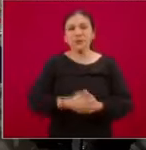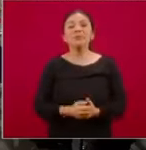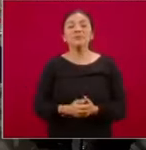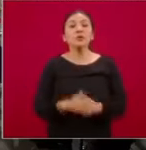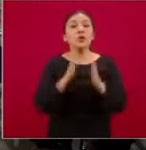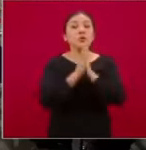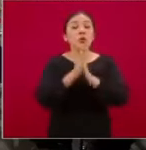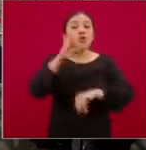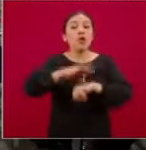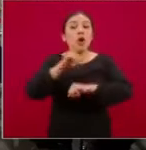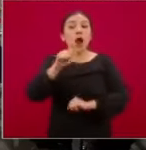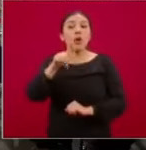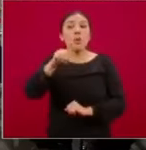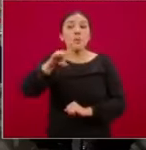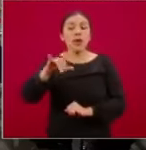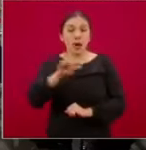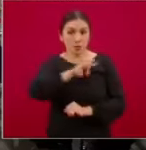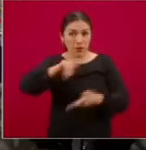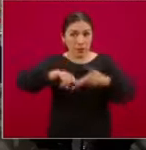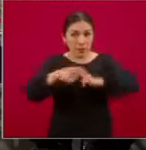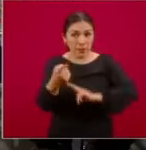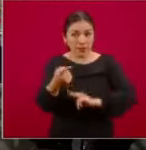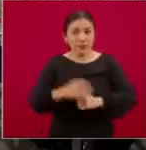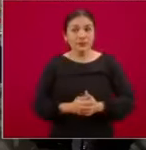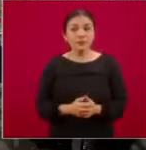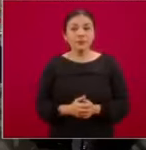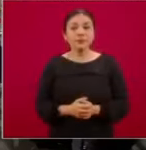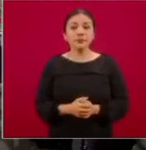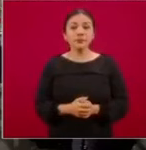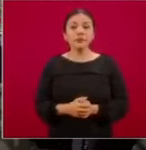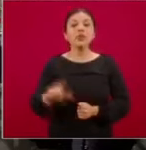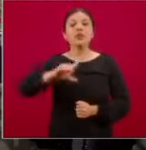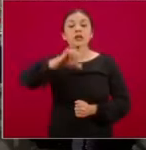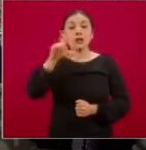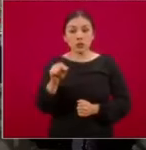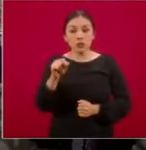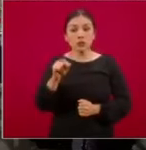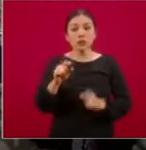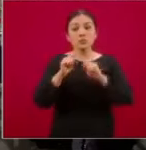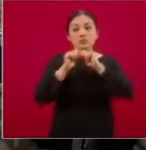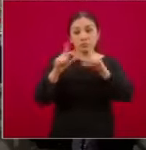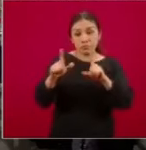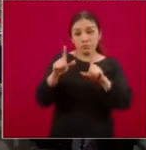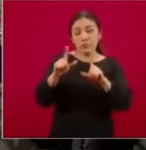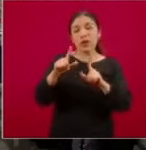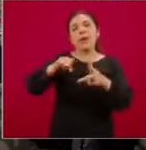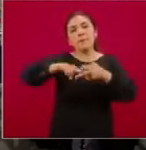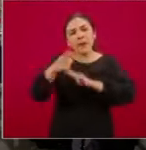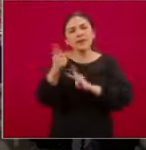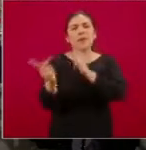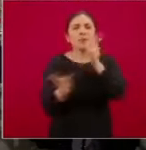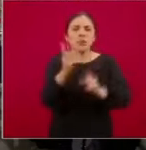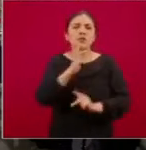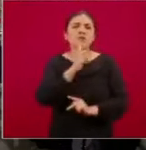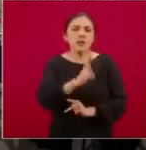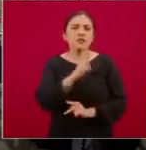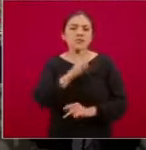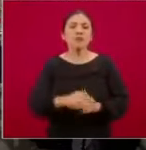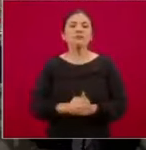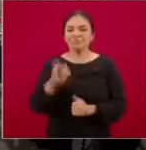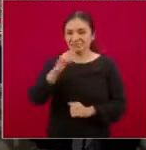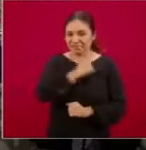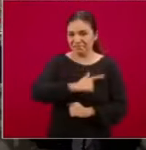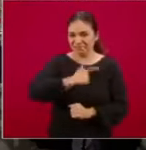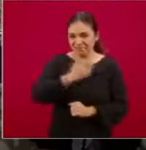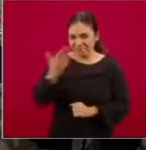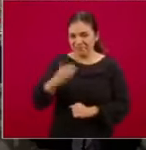pido al doctor Alomía si es tan amable de empezar y posterior a las presentaciones abrimos a preguntas y respuestas. Con mucho gusto,